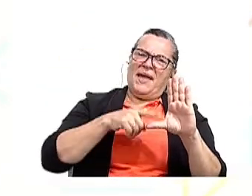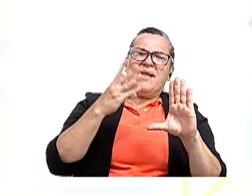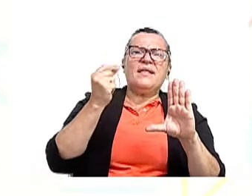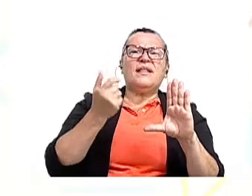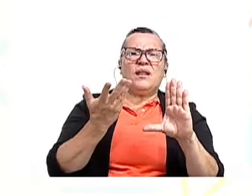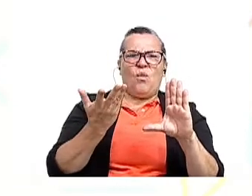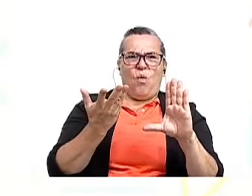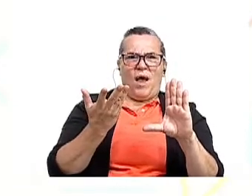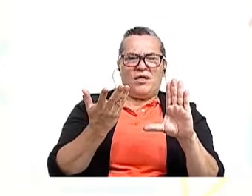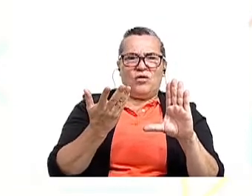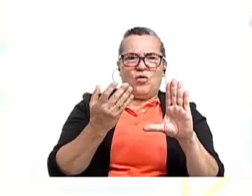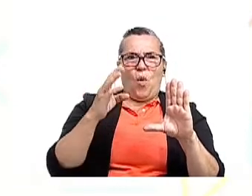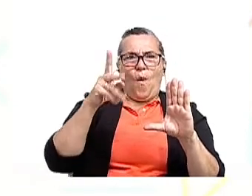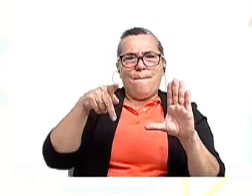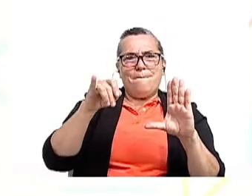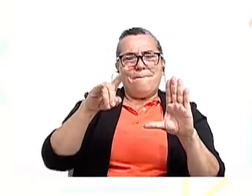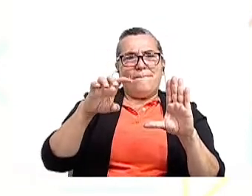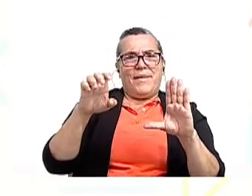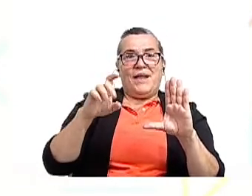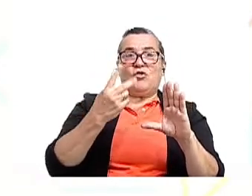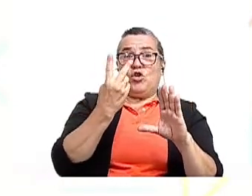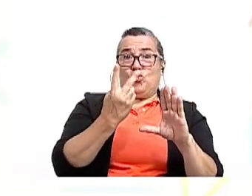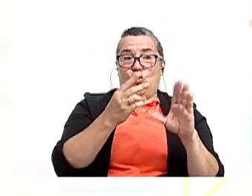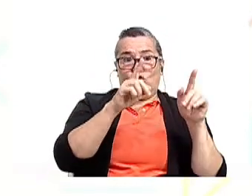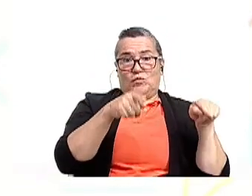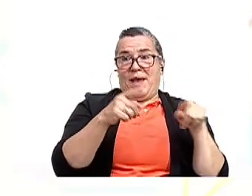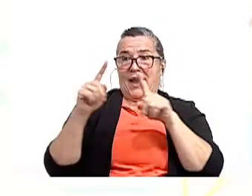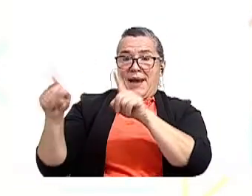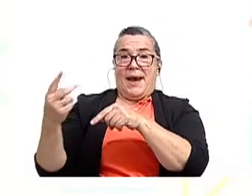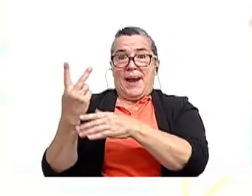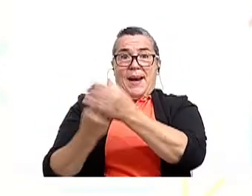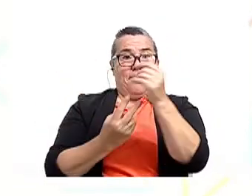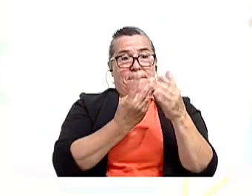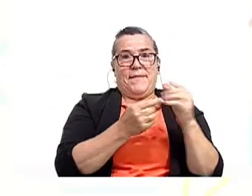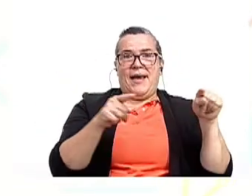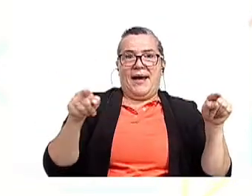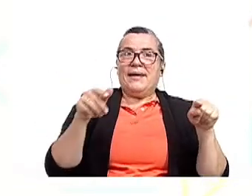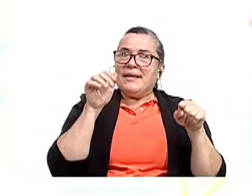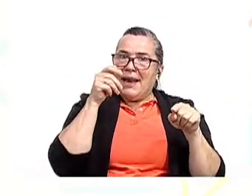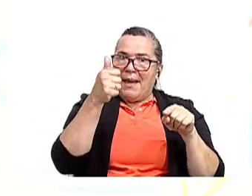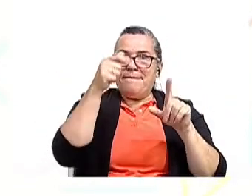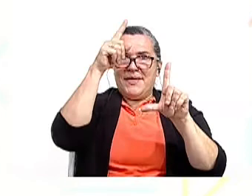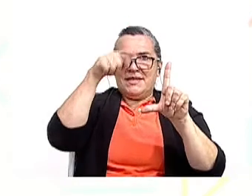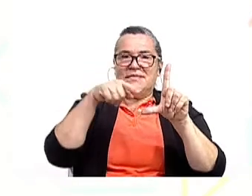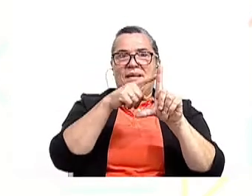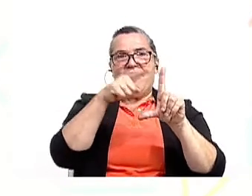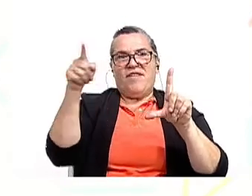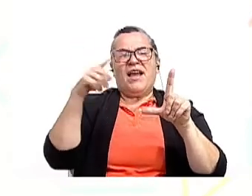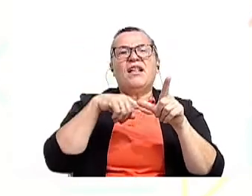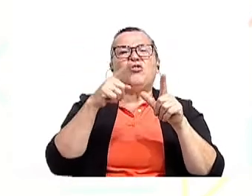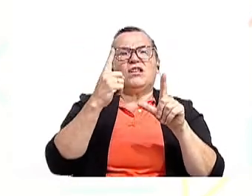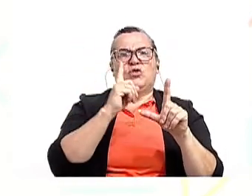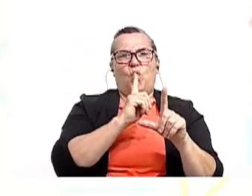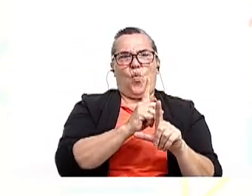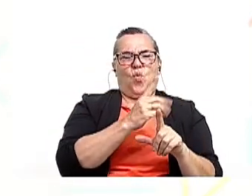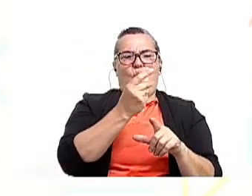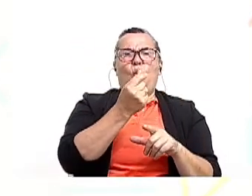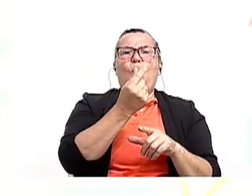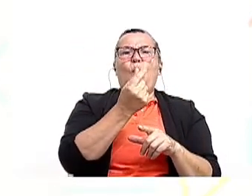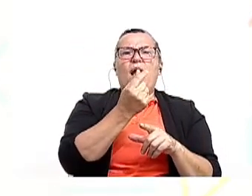pares ordenados, es decir, dos puntos que pertenezcan a la recta. ¿Cuáles van a ser? 1. ¿Cuánto me costó la